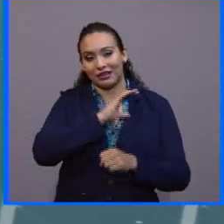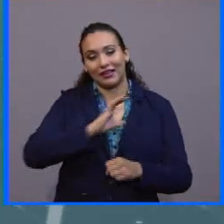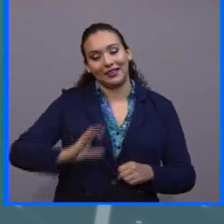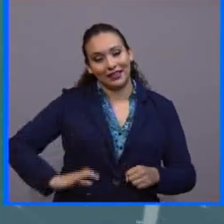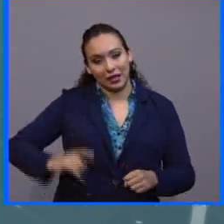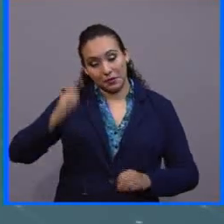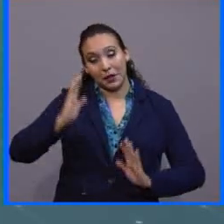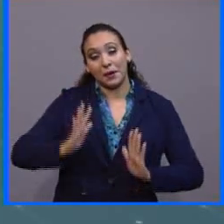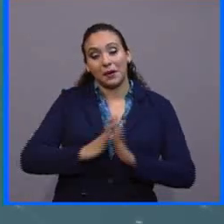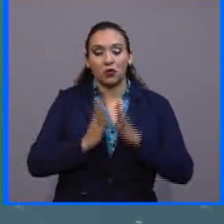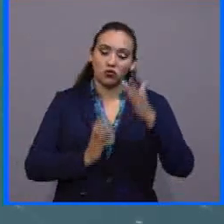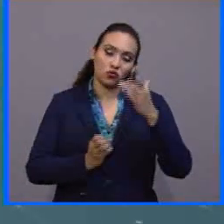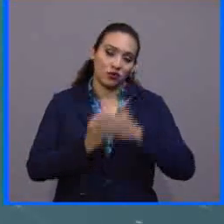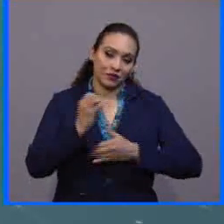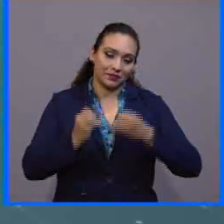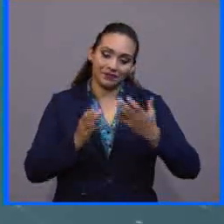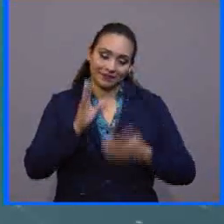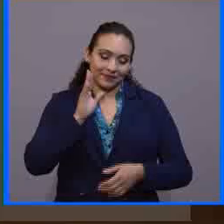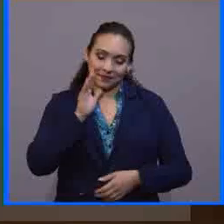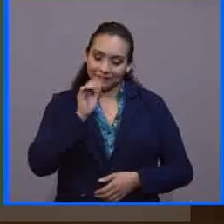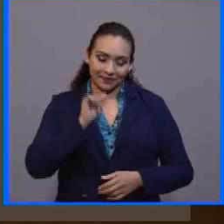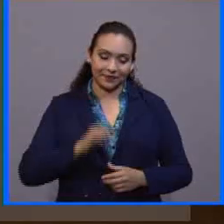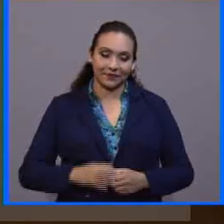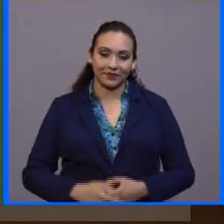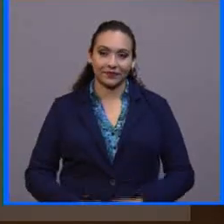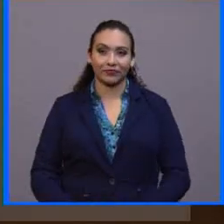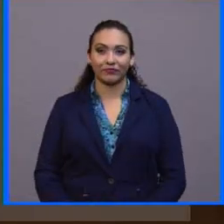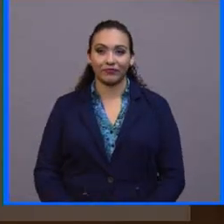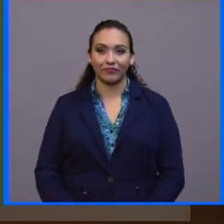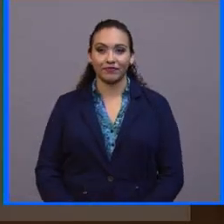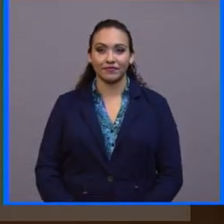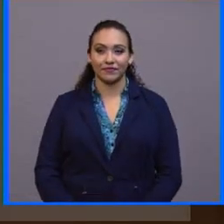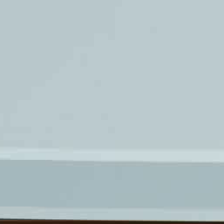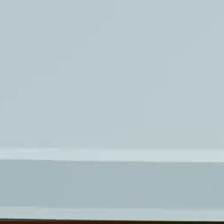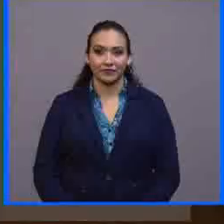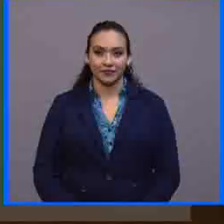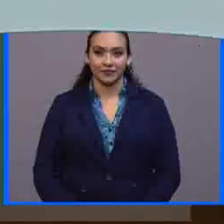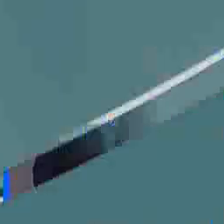para participar en la elección judicial.